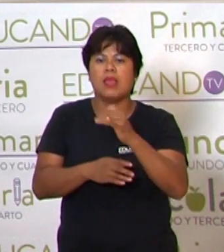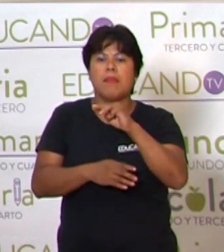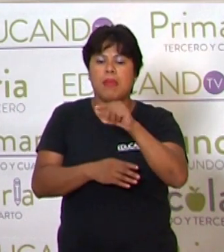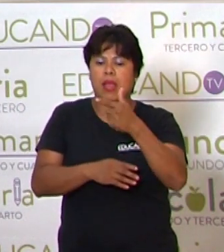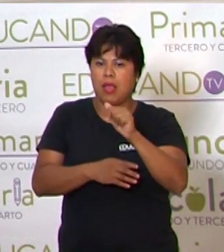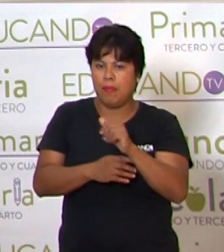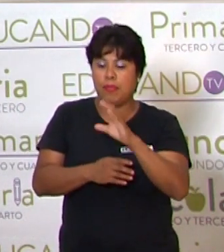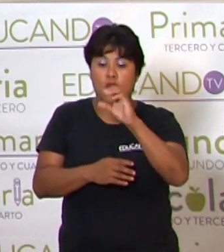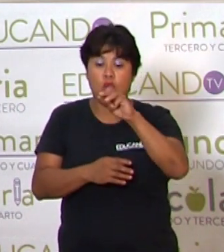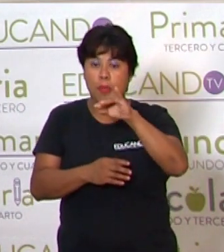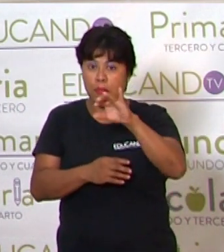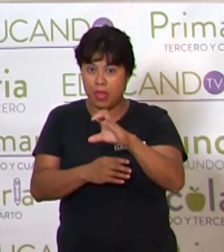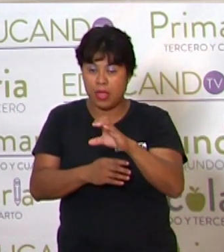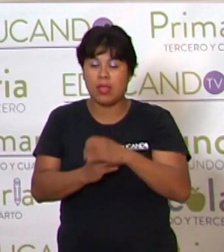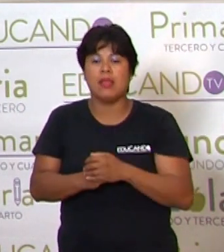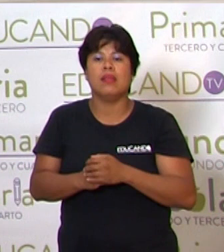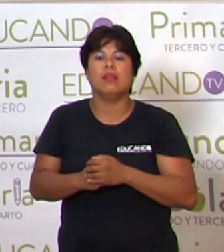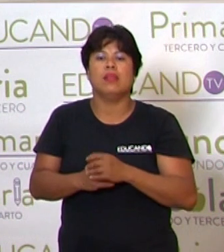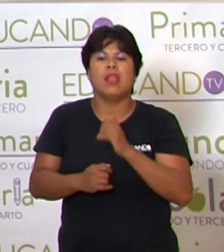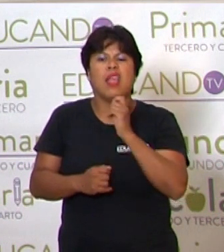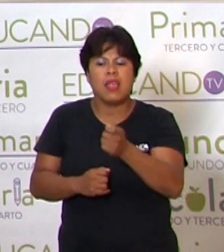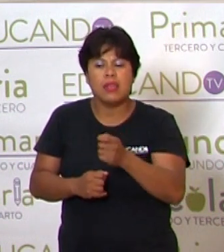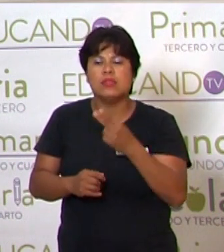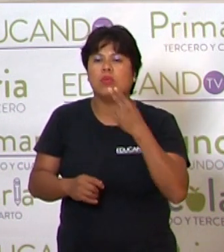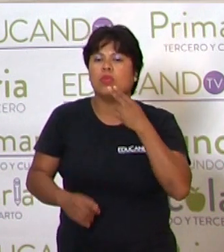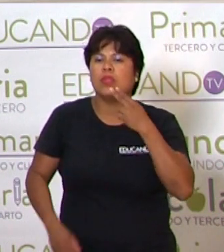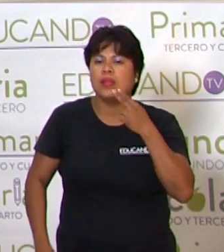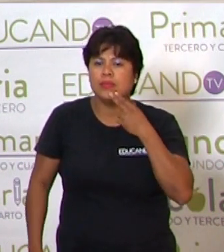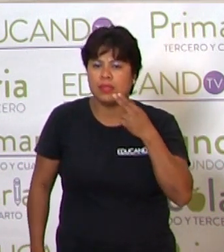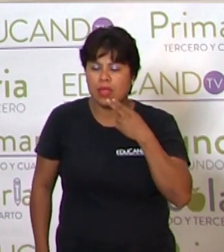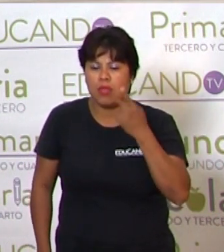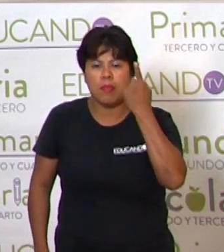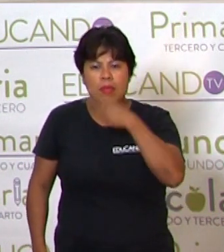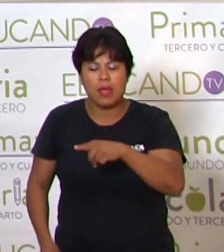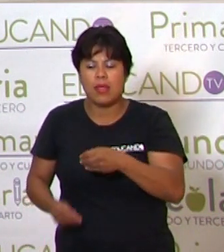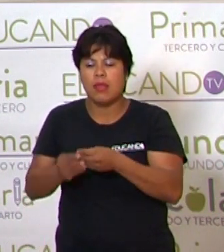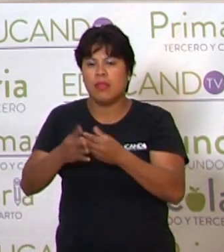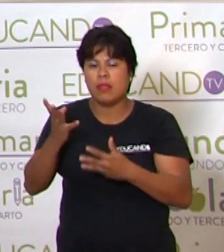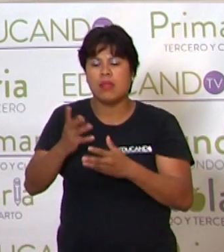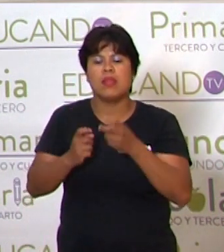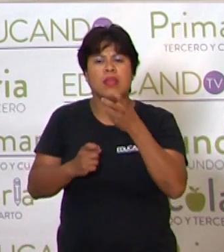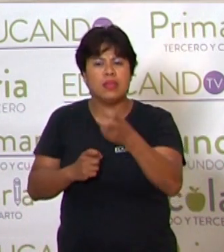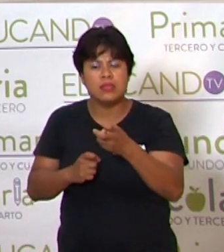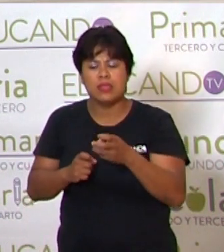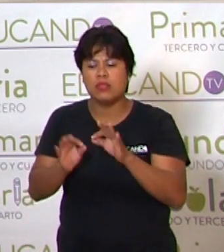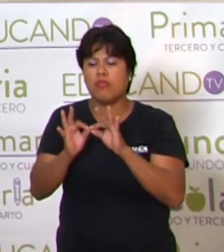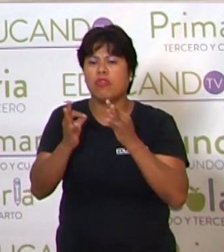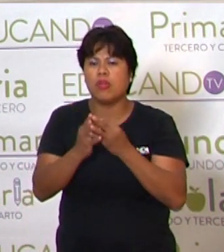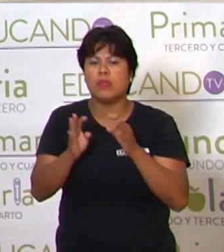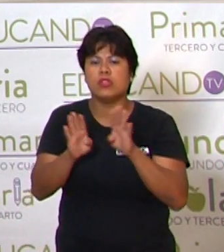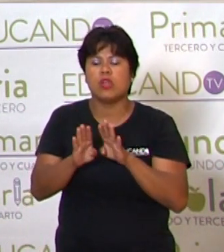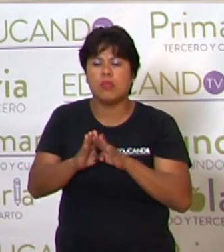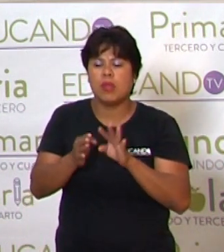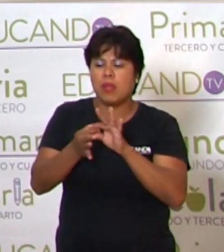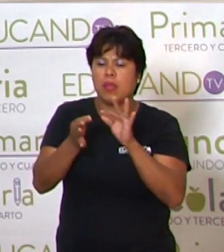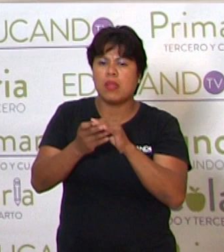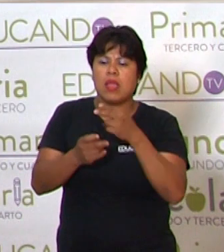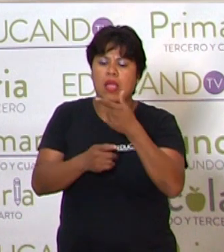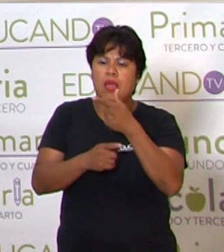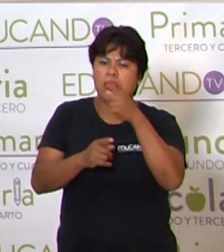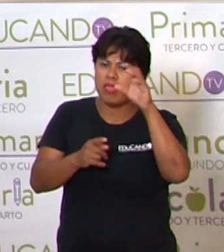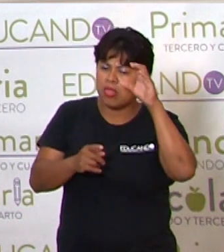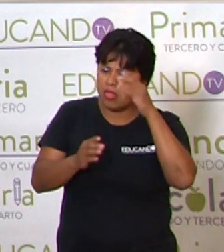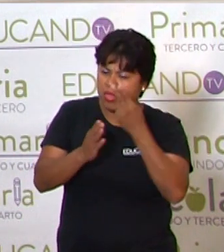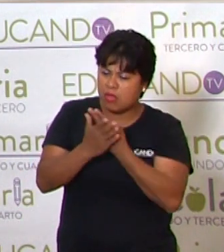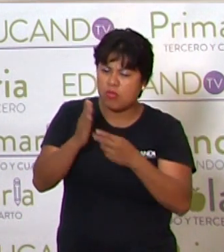manga. El término cómic es utilizado para designar aquellas formas de relato